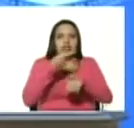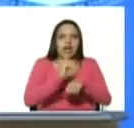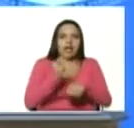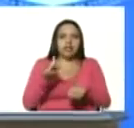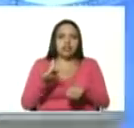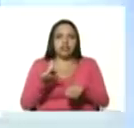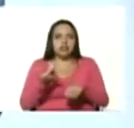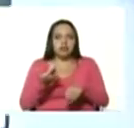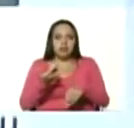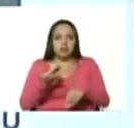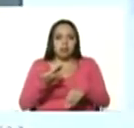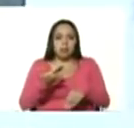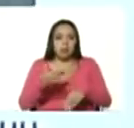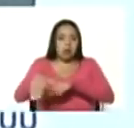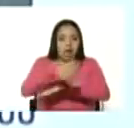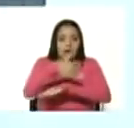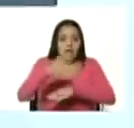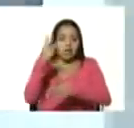por las calles de Washington.